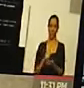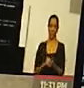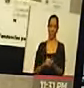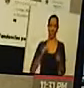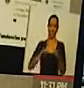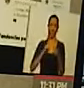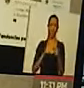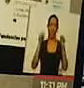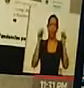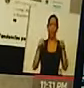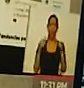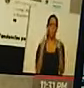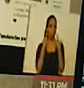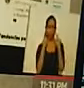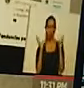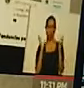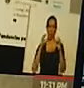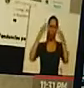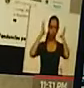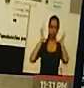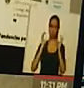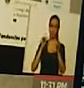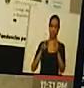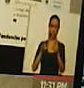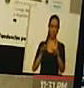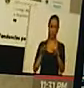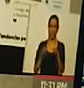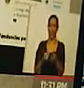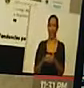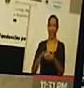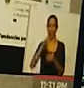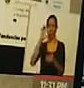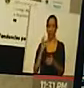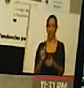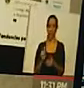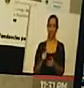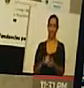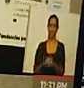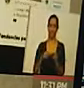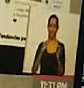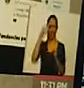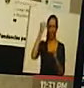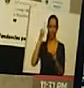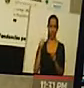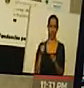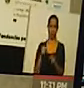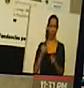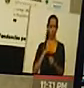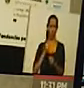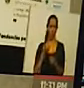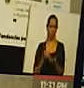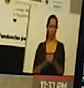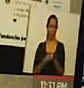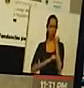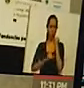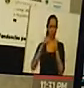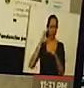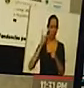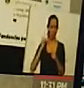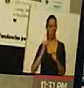momento, ¡oh! Llegó Luis Almagro, que tiene ahorita el problema de que el MIT señaló que no hubo fraudes en Bolivia, dice Luis Almagro que sí, pero